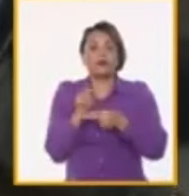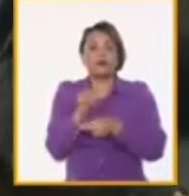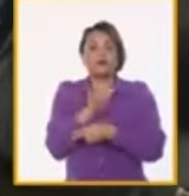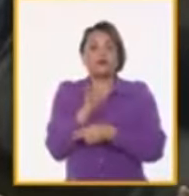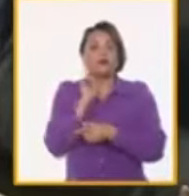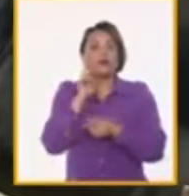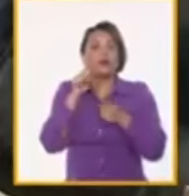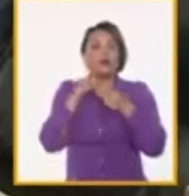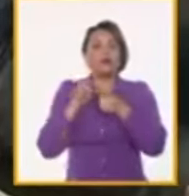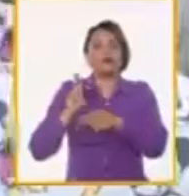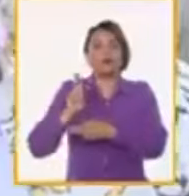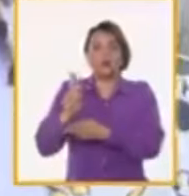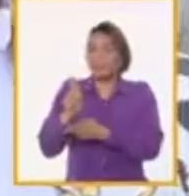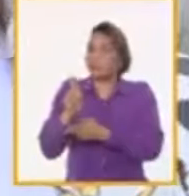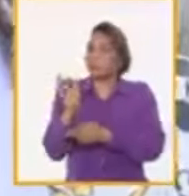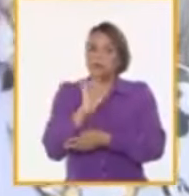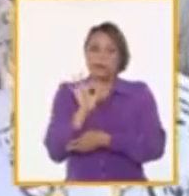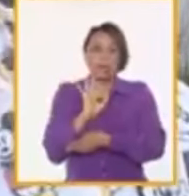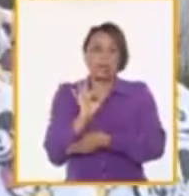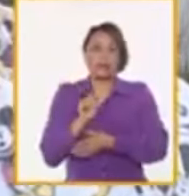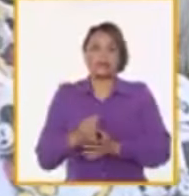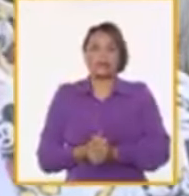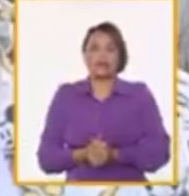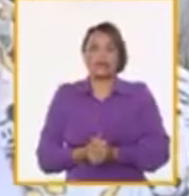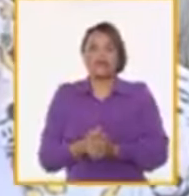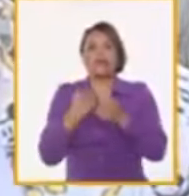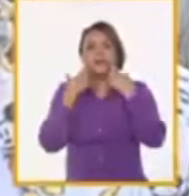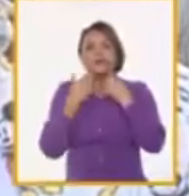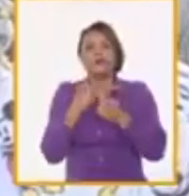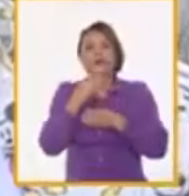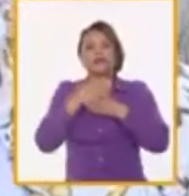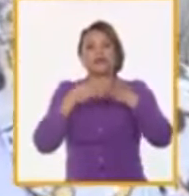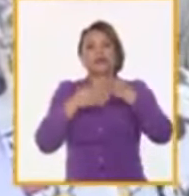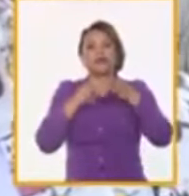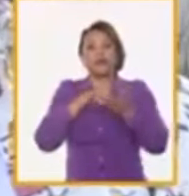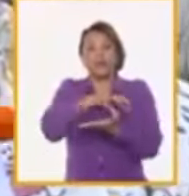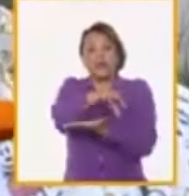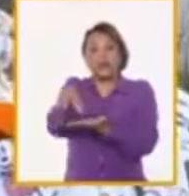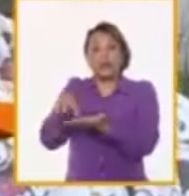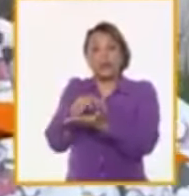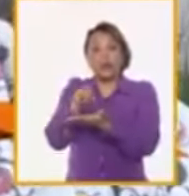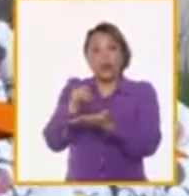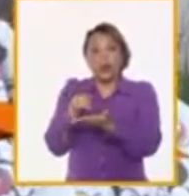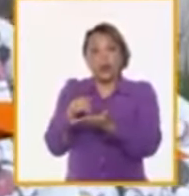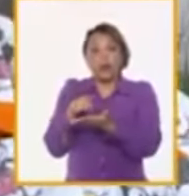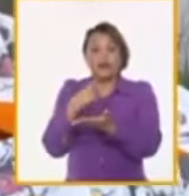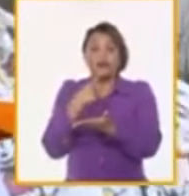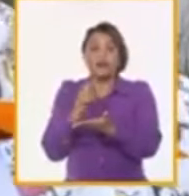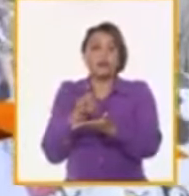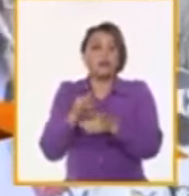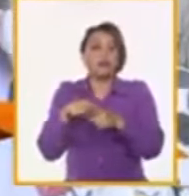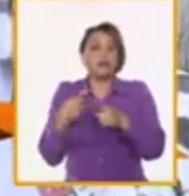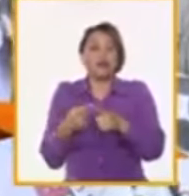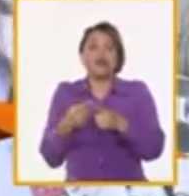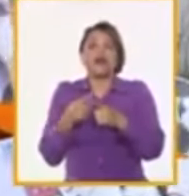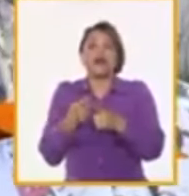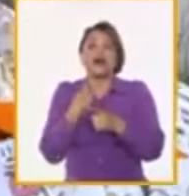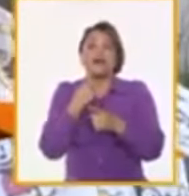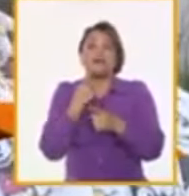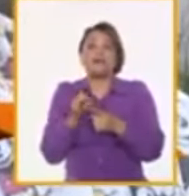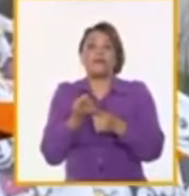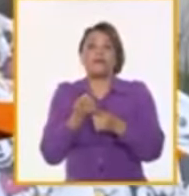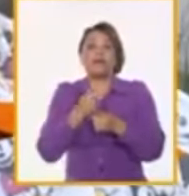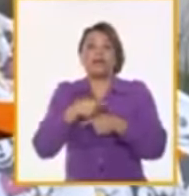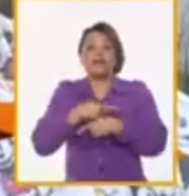de urgencia. La necesidad de construir el expreso surge porque no podemos garantizar desde las redes existentes el presión y el